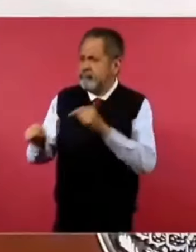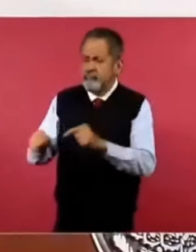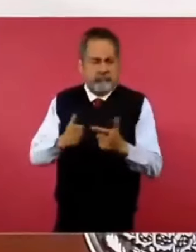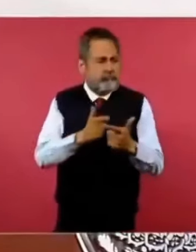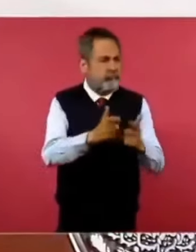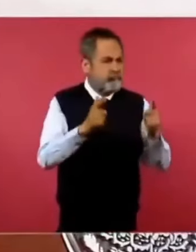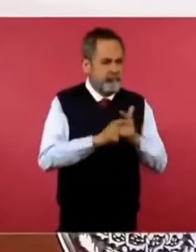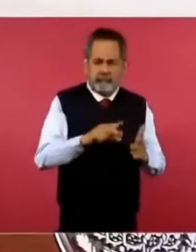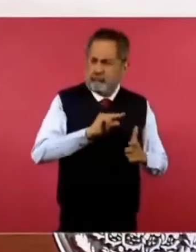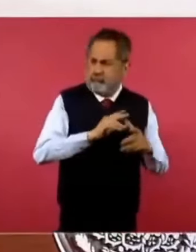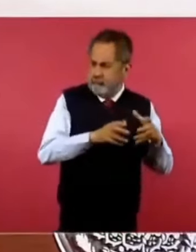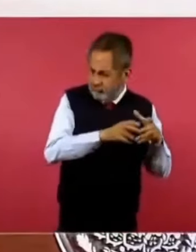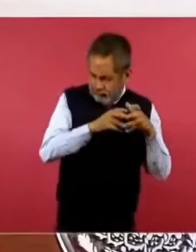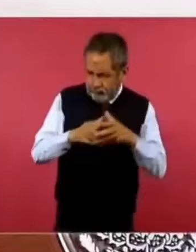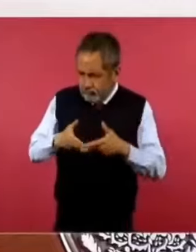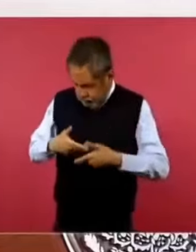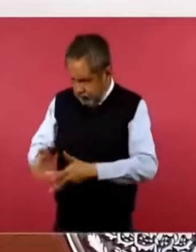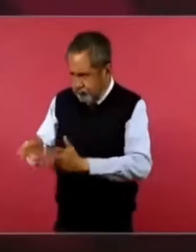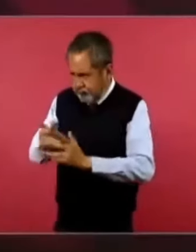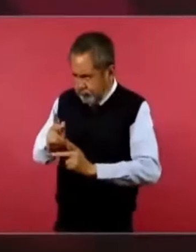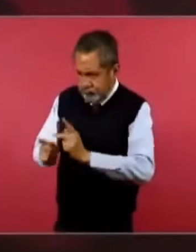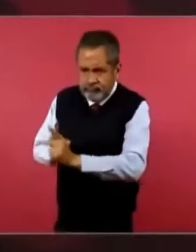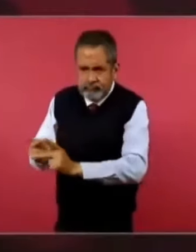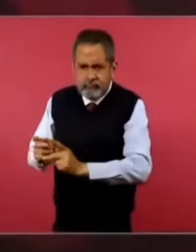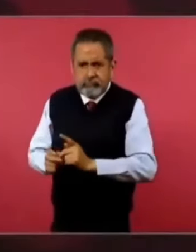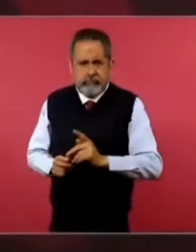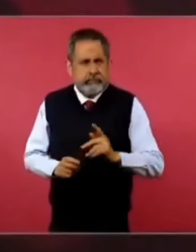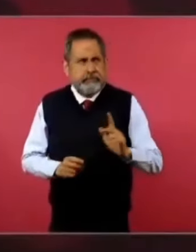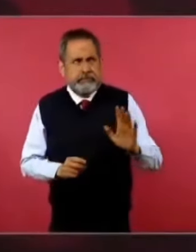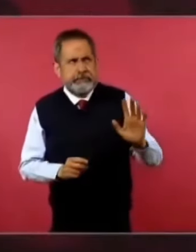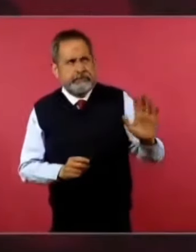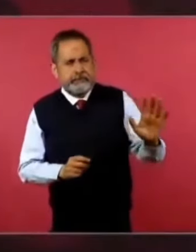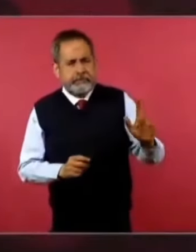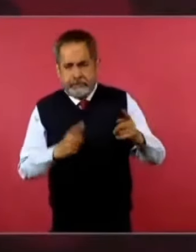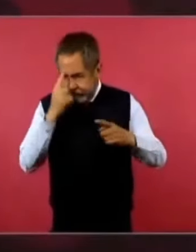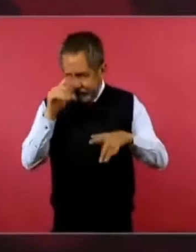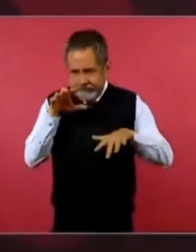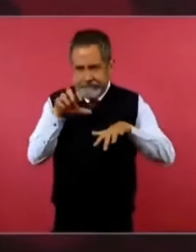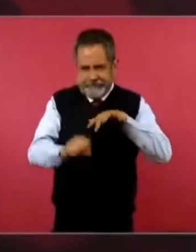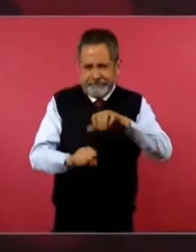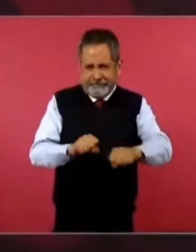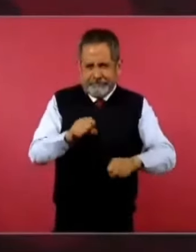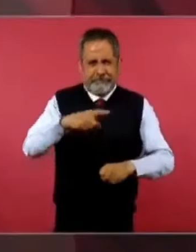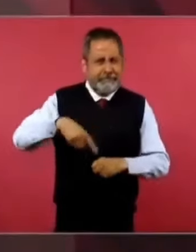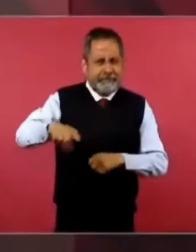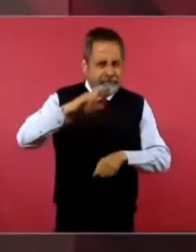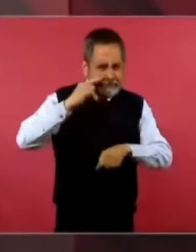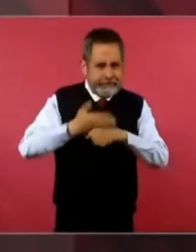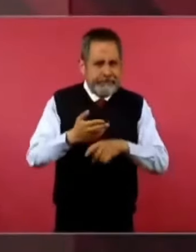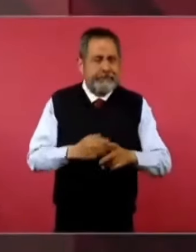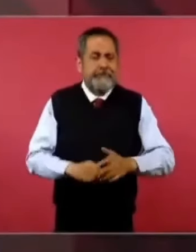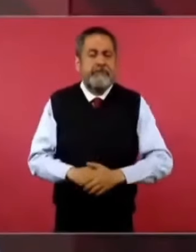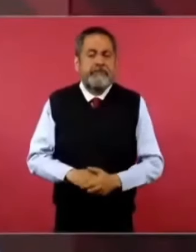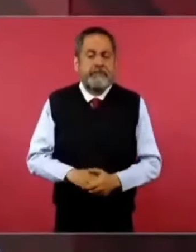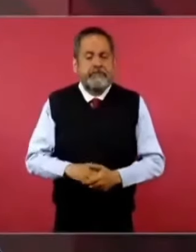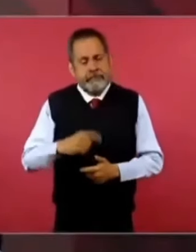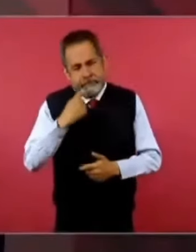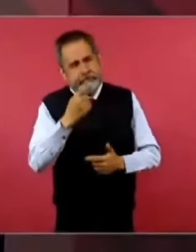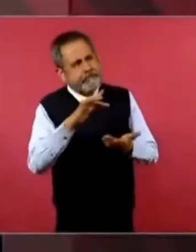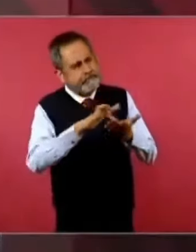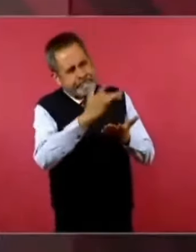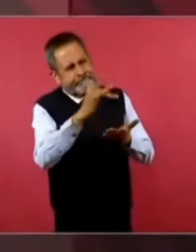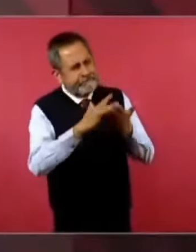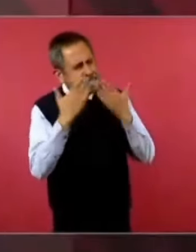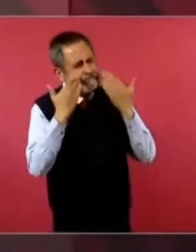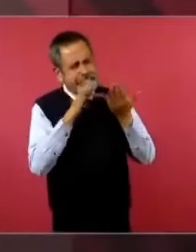grupo especial para detener a los responsables y le